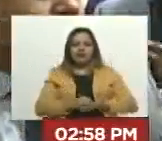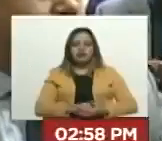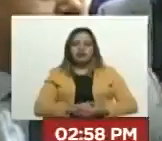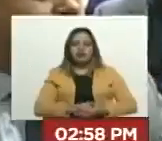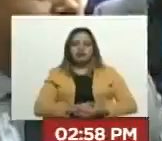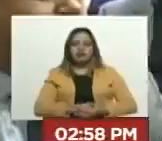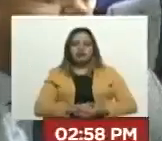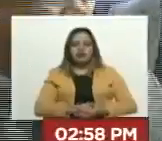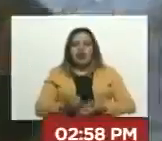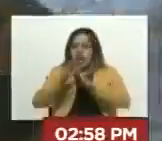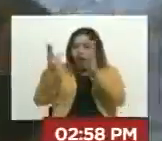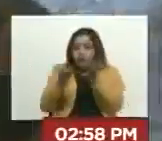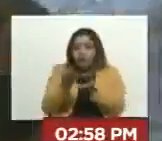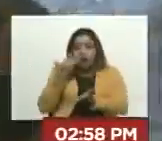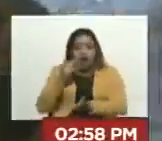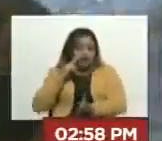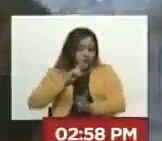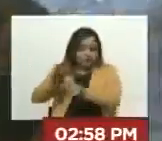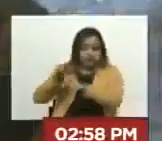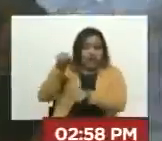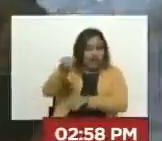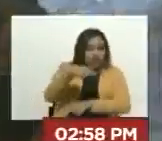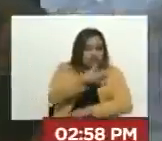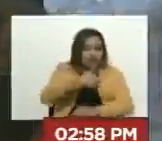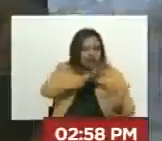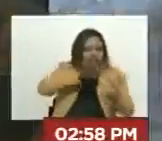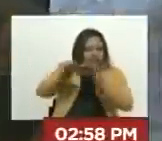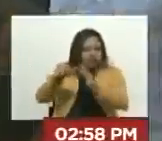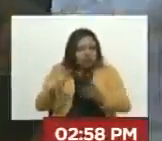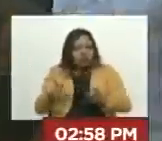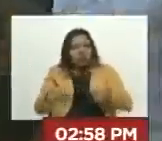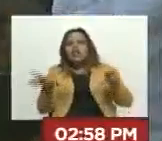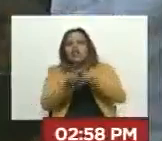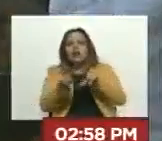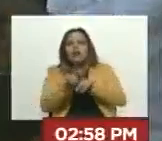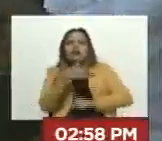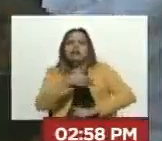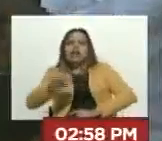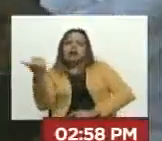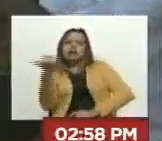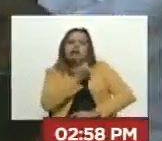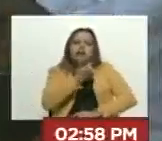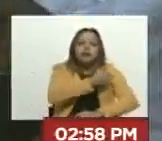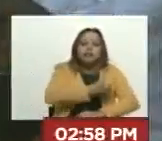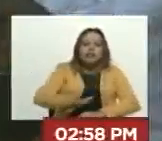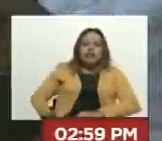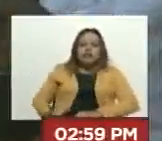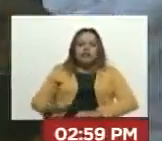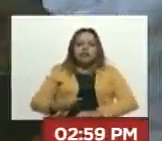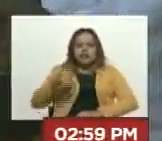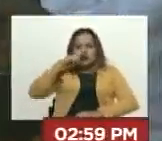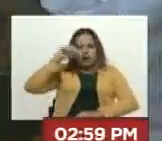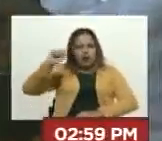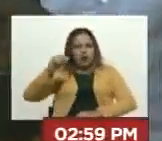El mundo fue testigo de eso, así como del magnicidio contra el hermano presidente Nicolás Maduro